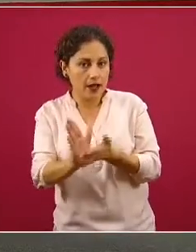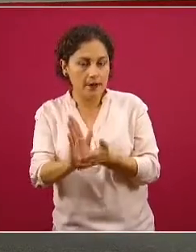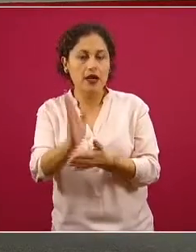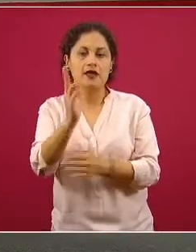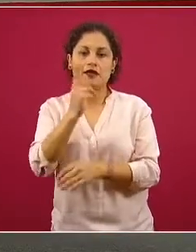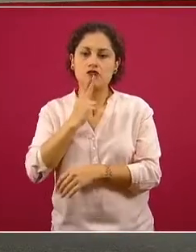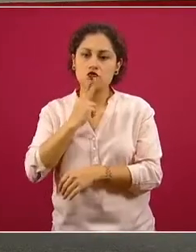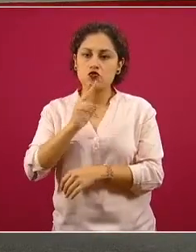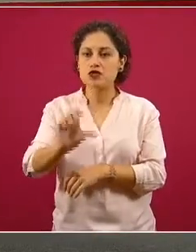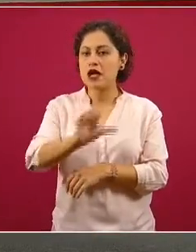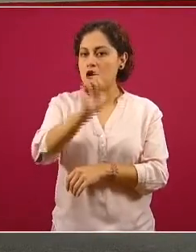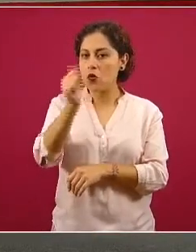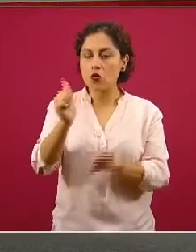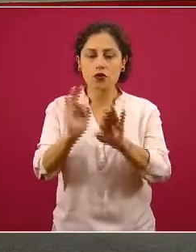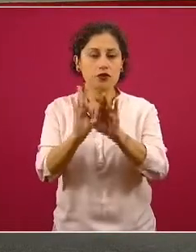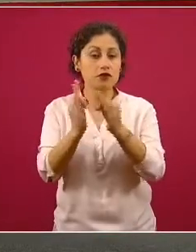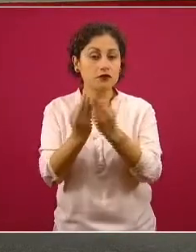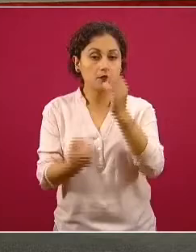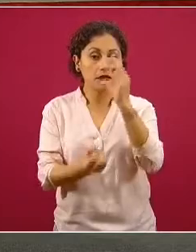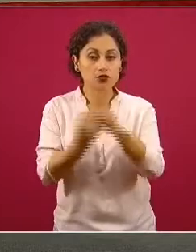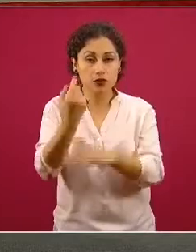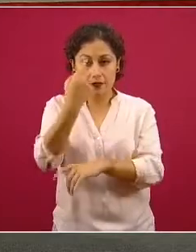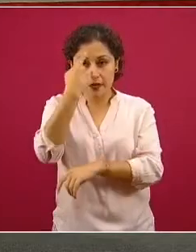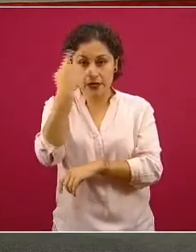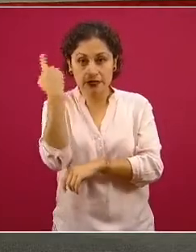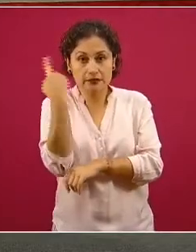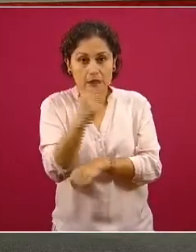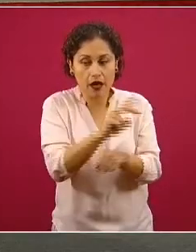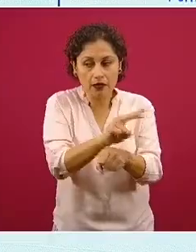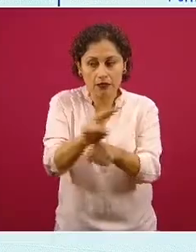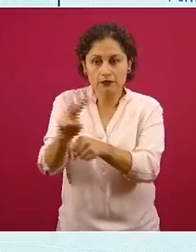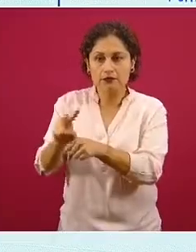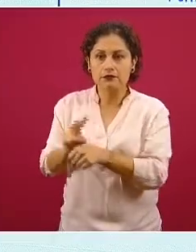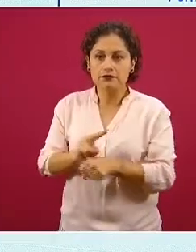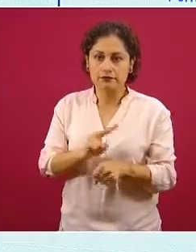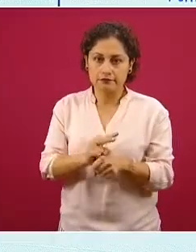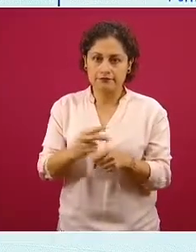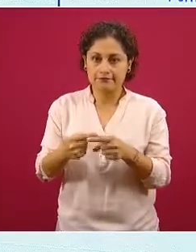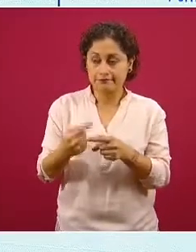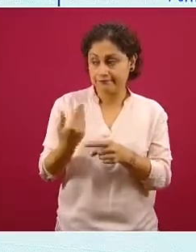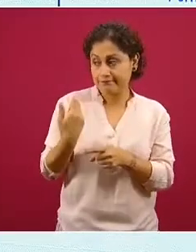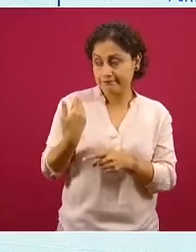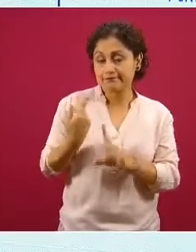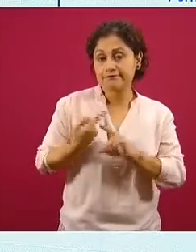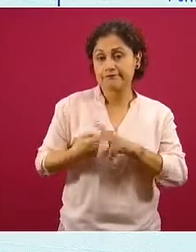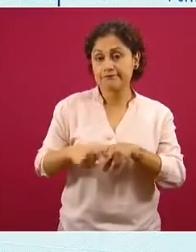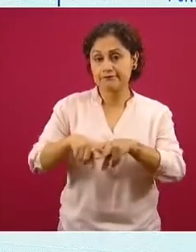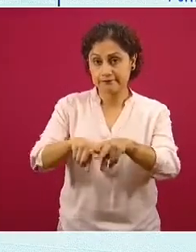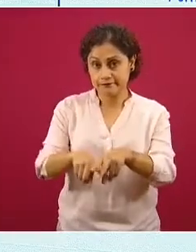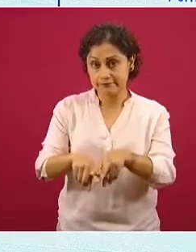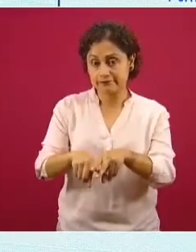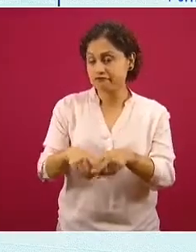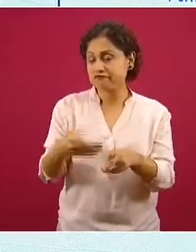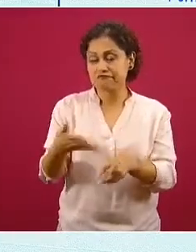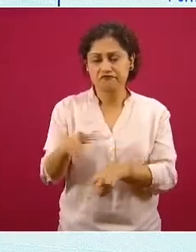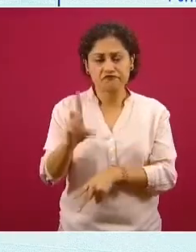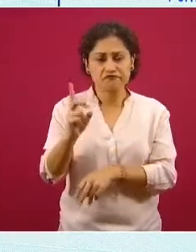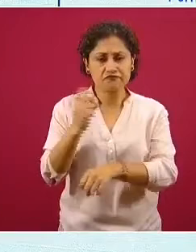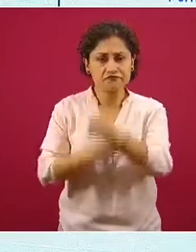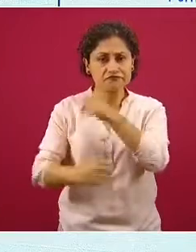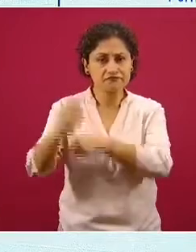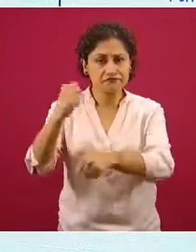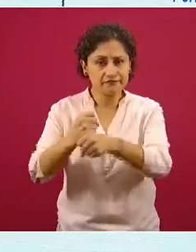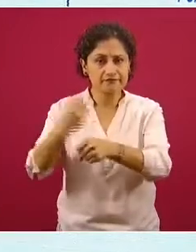incorporado nuevos métodos a la vigilancia epidemiológica, particularmente a lo largo de los últimos 30 años, y